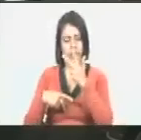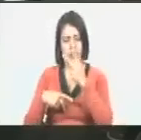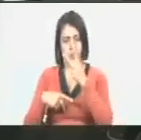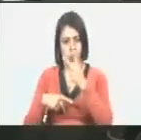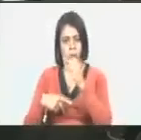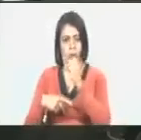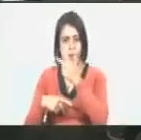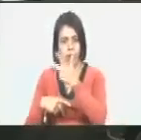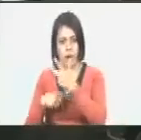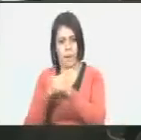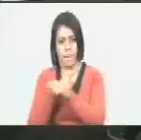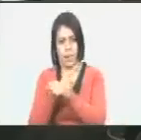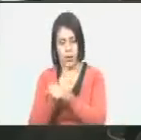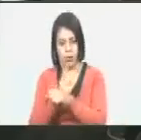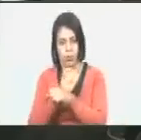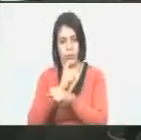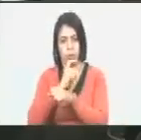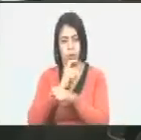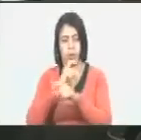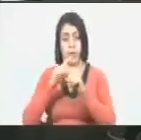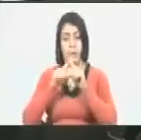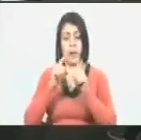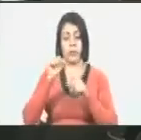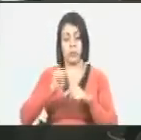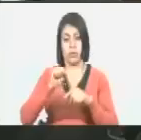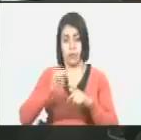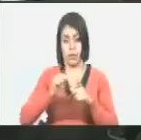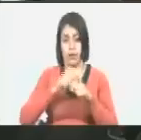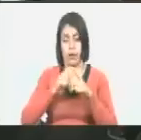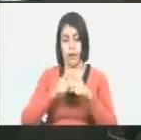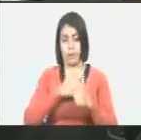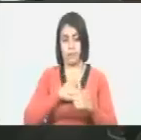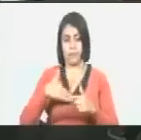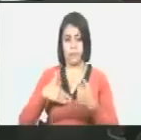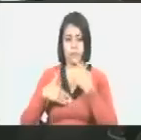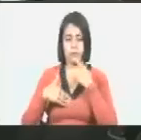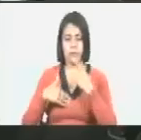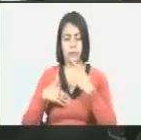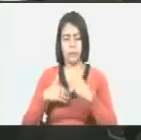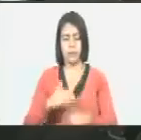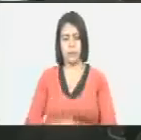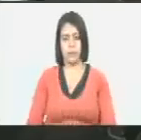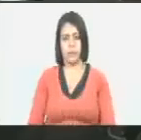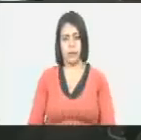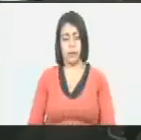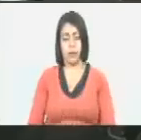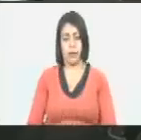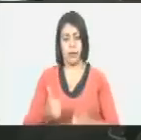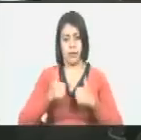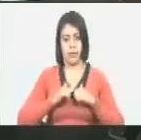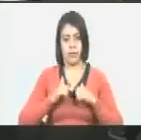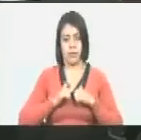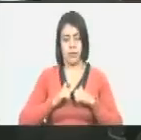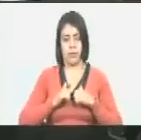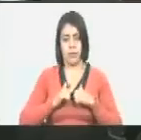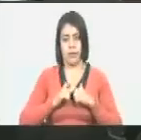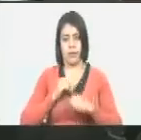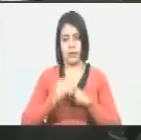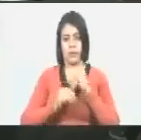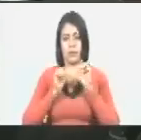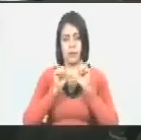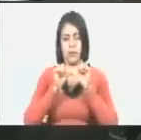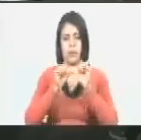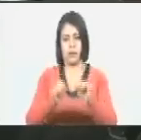muy difícil, es muy complejo. Pero sí, queríamos decir que él nos mantiene